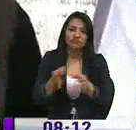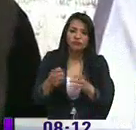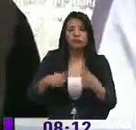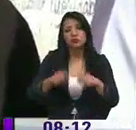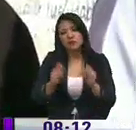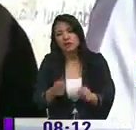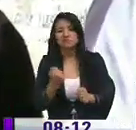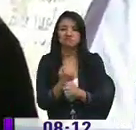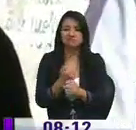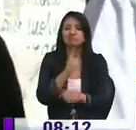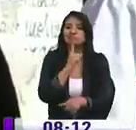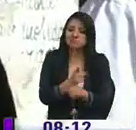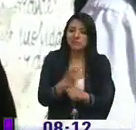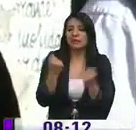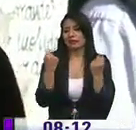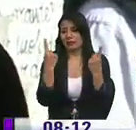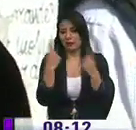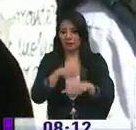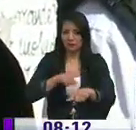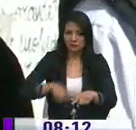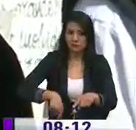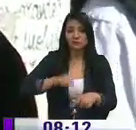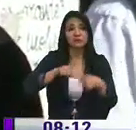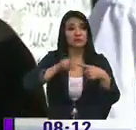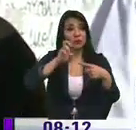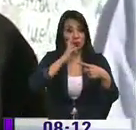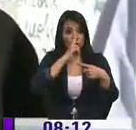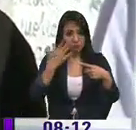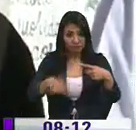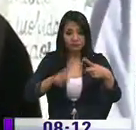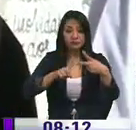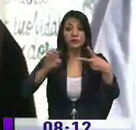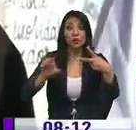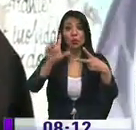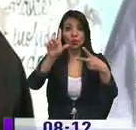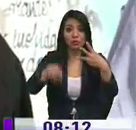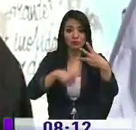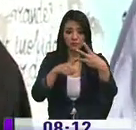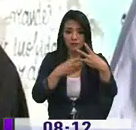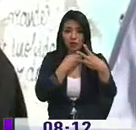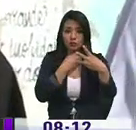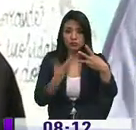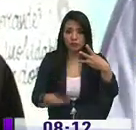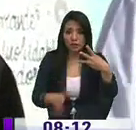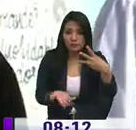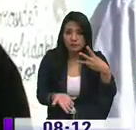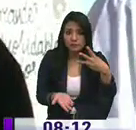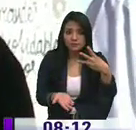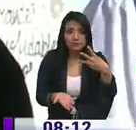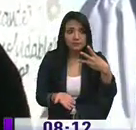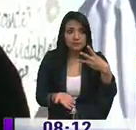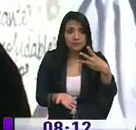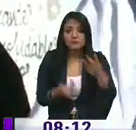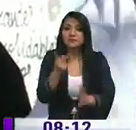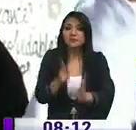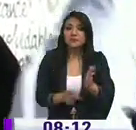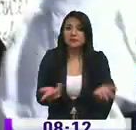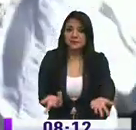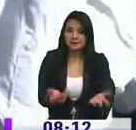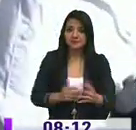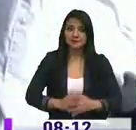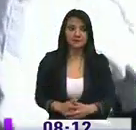de trabajo, perfecto, se terminó junio, se terminó julio, y estamos aquí ya en agosto,